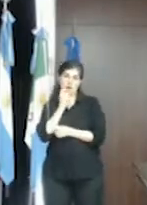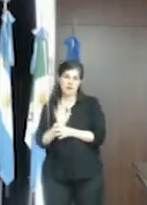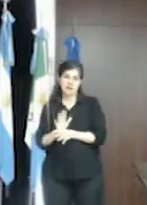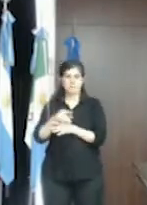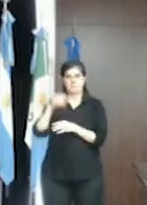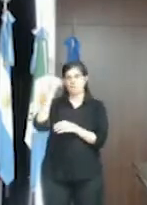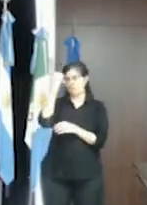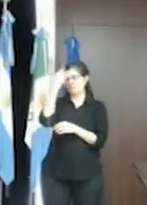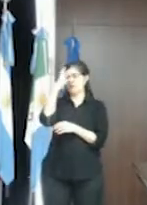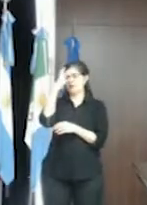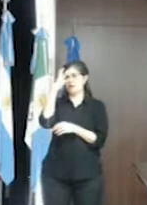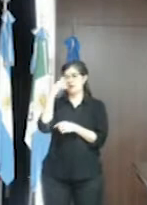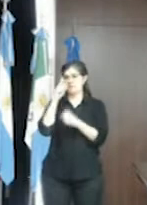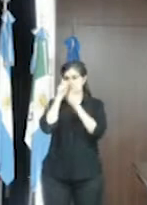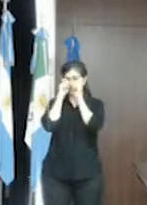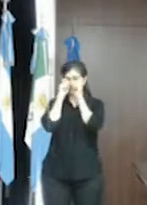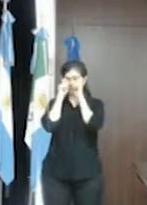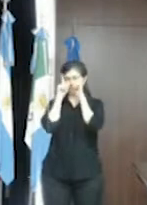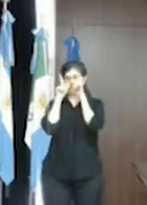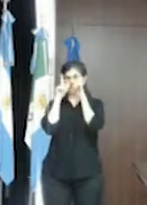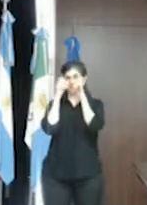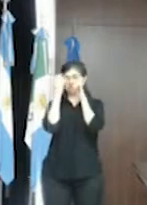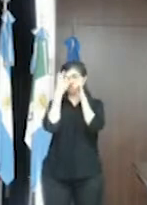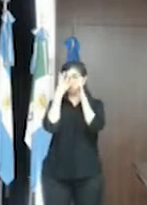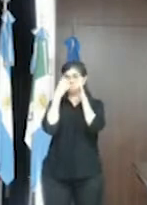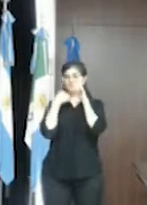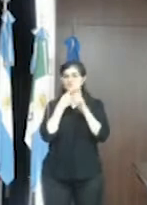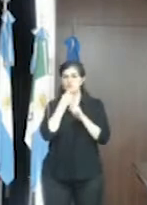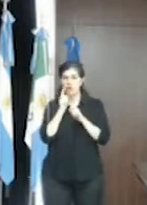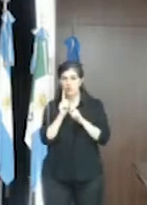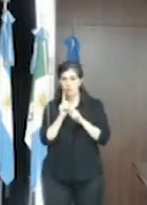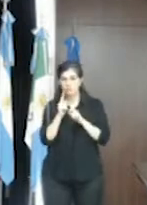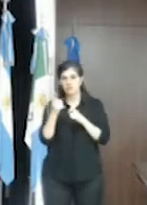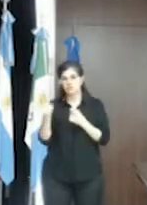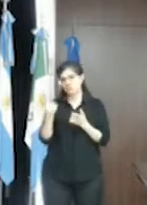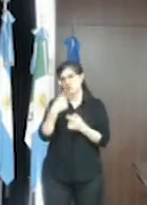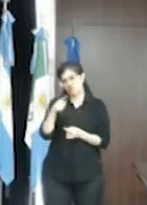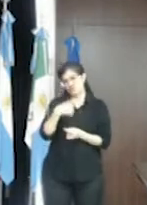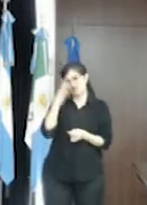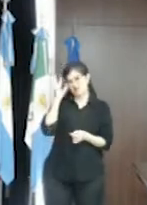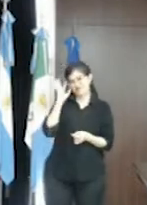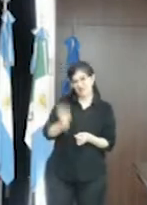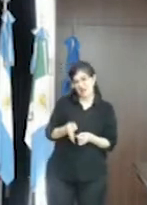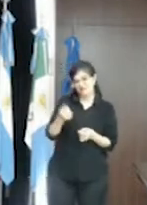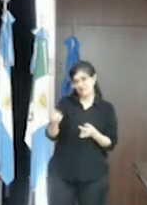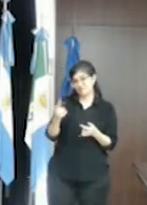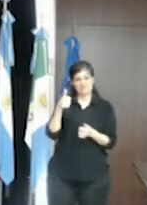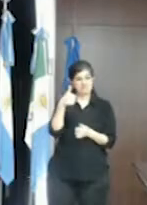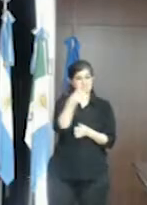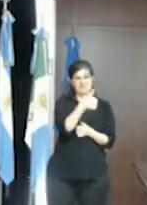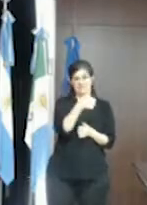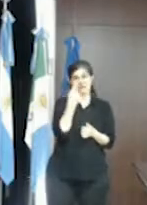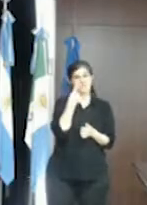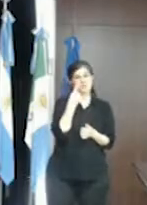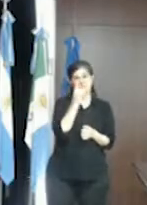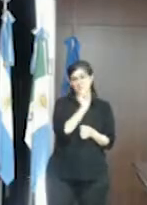luz en la cara cuando está despertándose y ya sabemos que eso es así, tenerlo presente y no hacerlo, porque si no puede